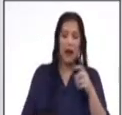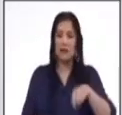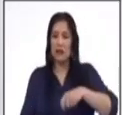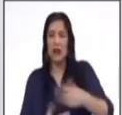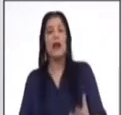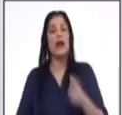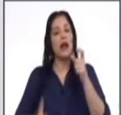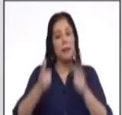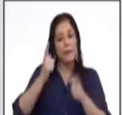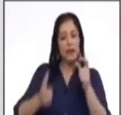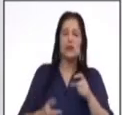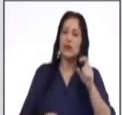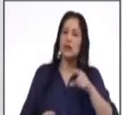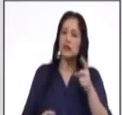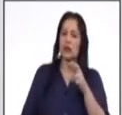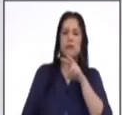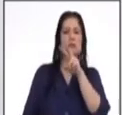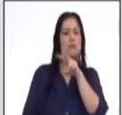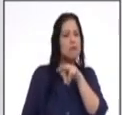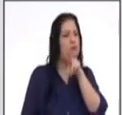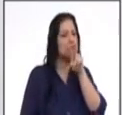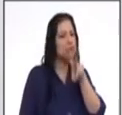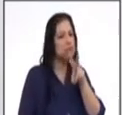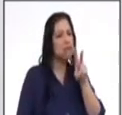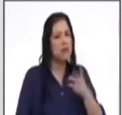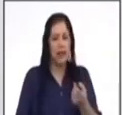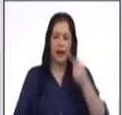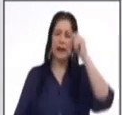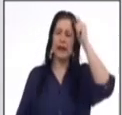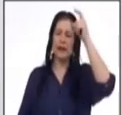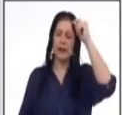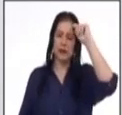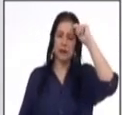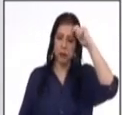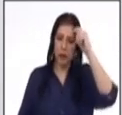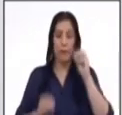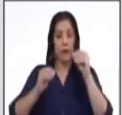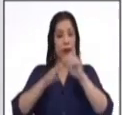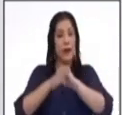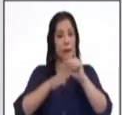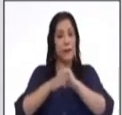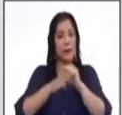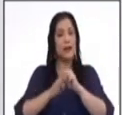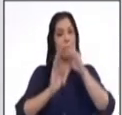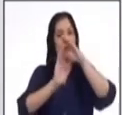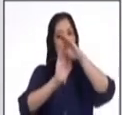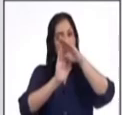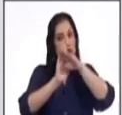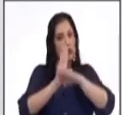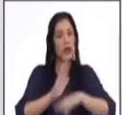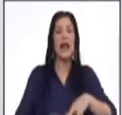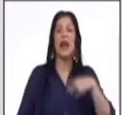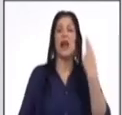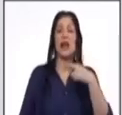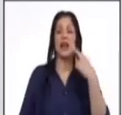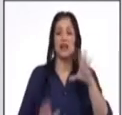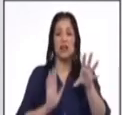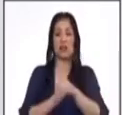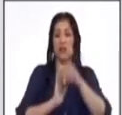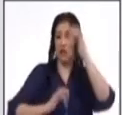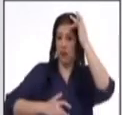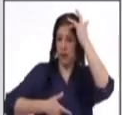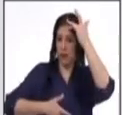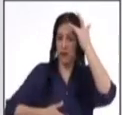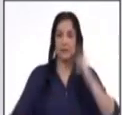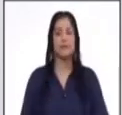las personas deben observar, interiorizar y aplicar para reducir el riesgo de contraer la